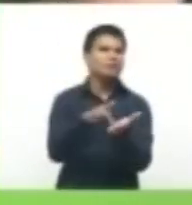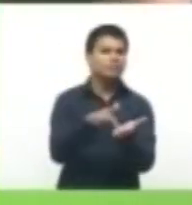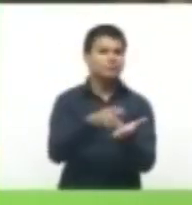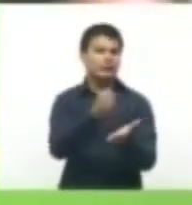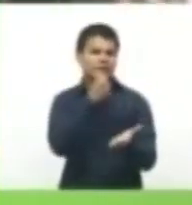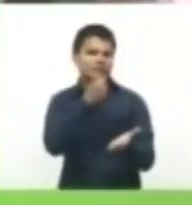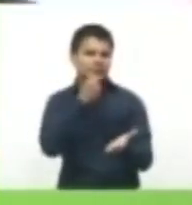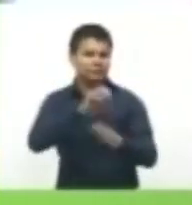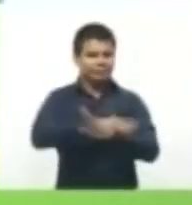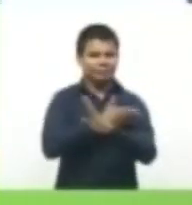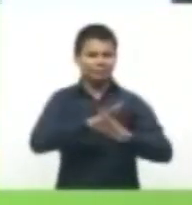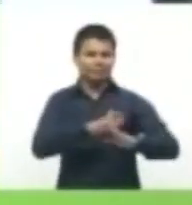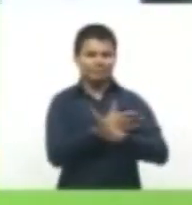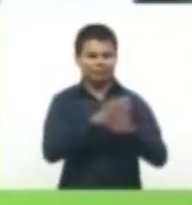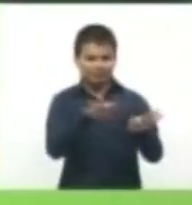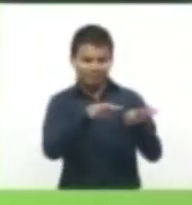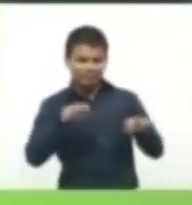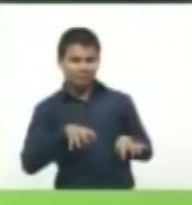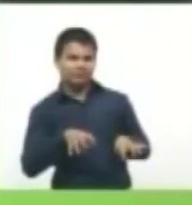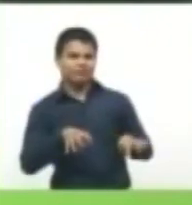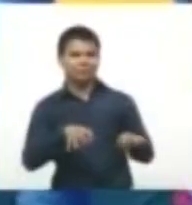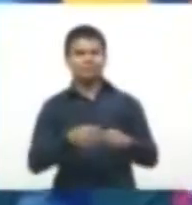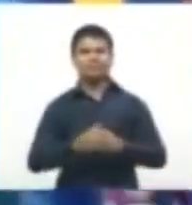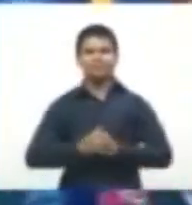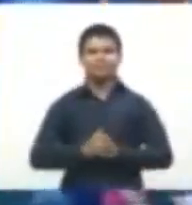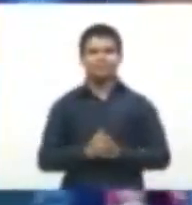está pegado con el WhatsApp de moda.